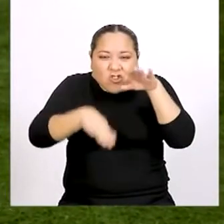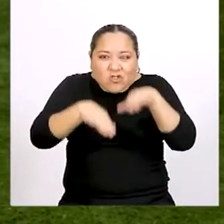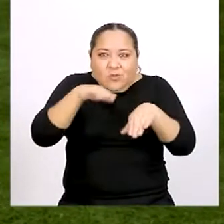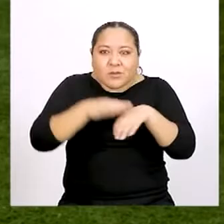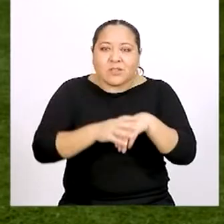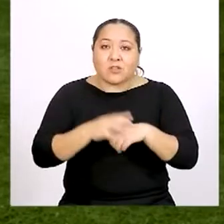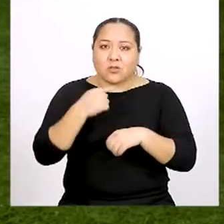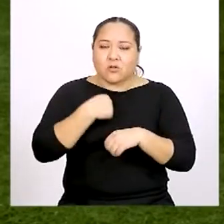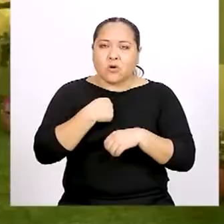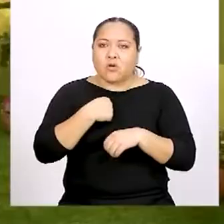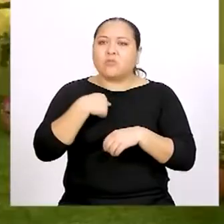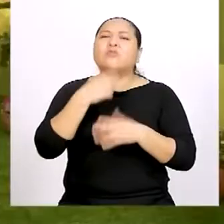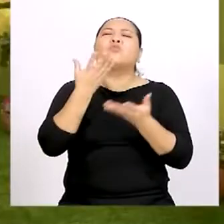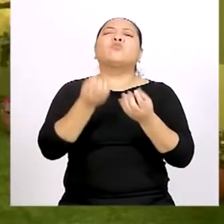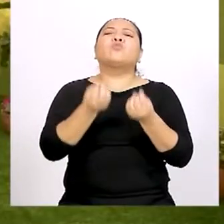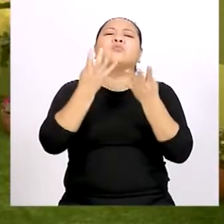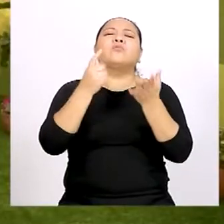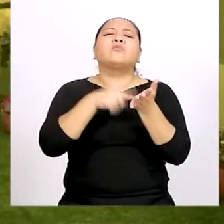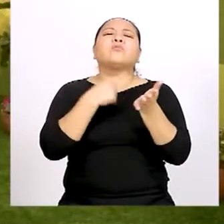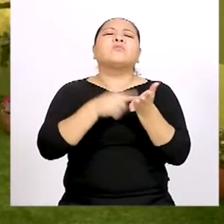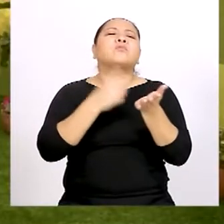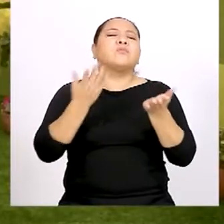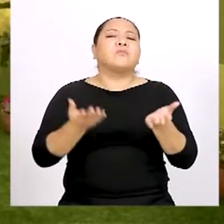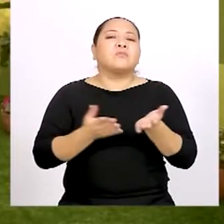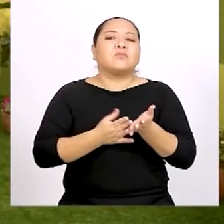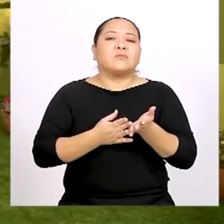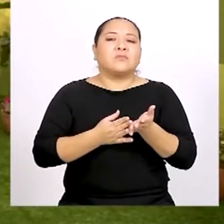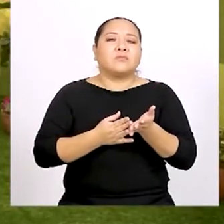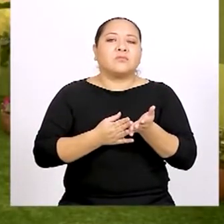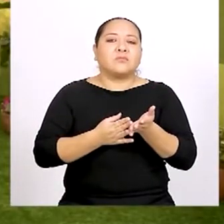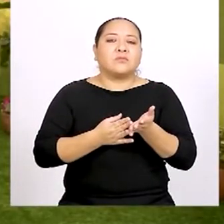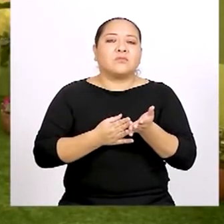¡Tocarse los pies! Y lo vamos a hacer...